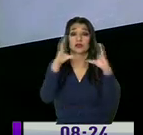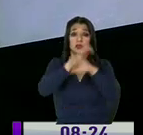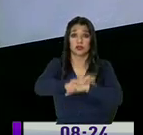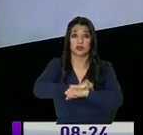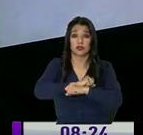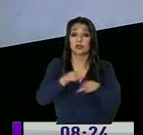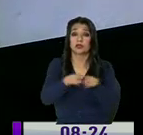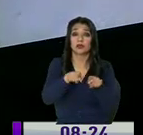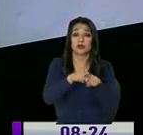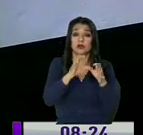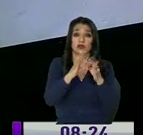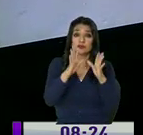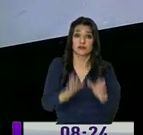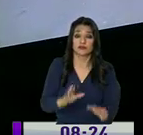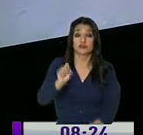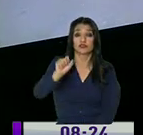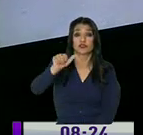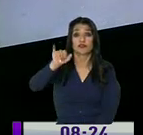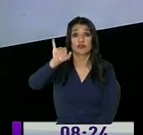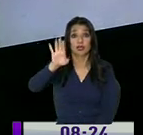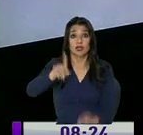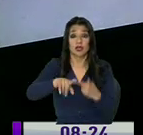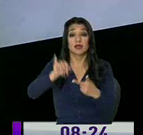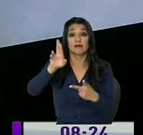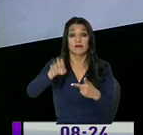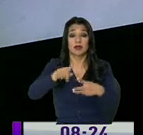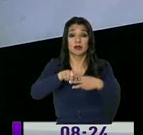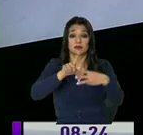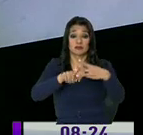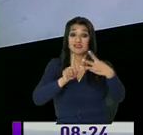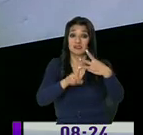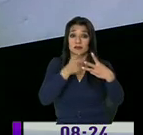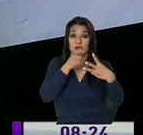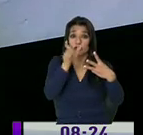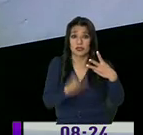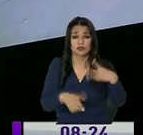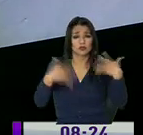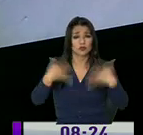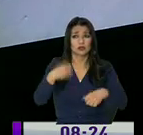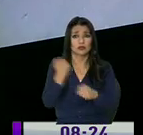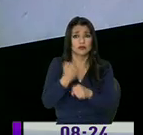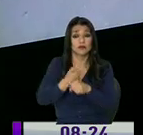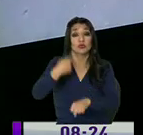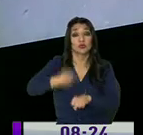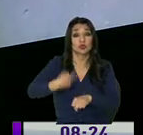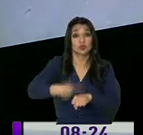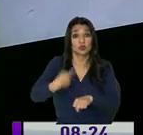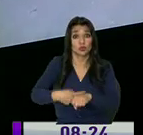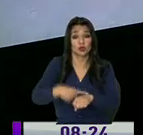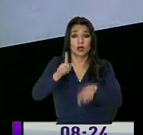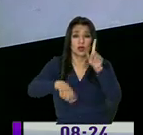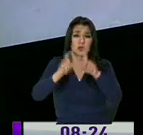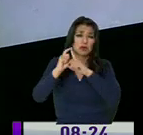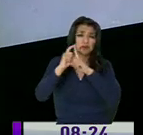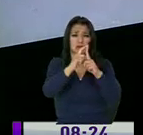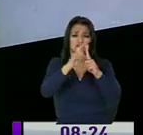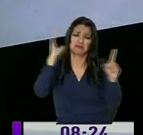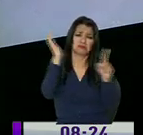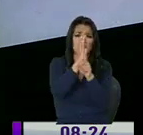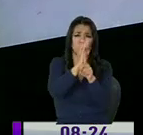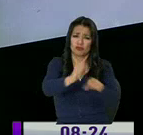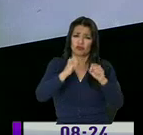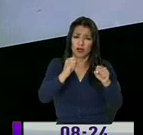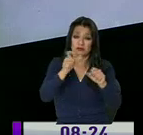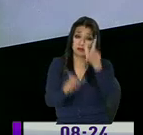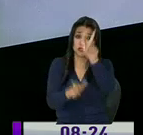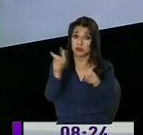que Sofía e Iván, que han estado pues, en las calles. Ese es un trabajo abnegado el que se tiene. Han recibido insultos de la gente, no de la